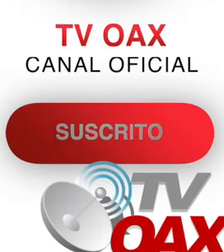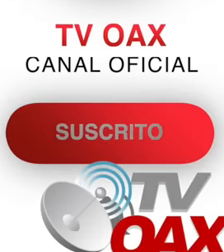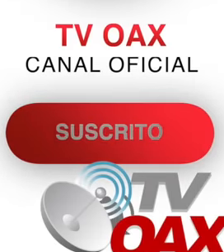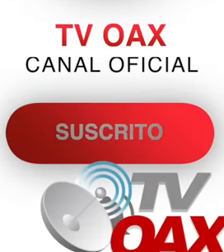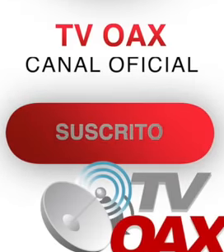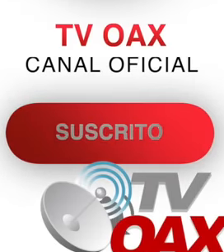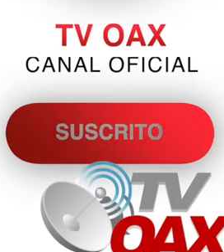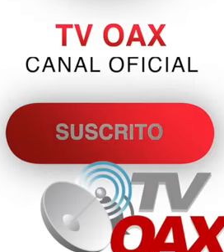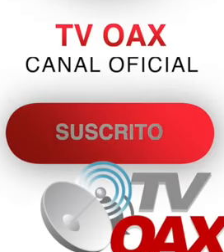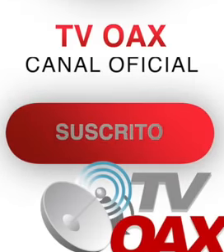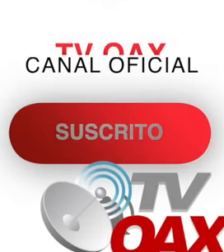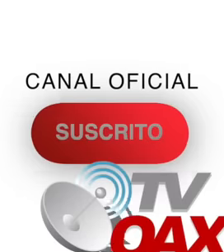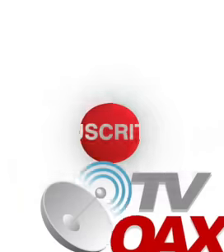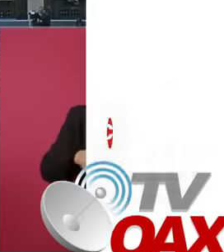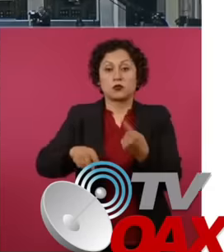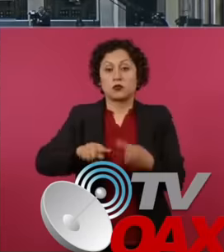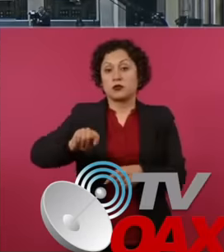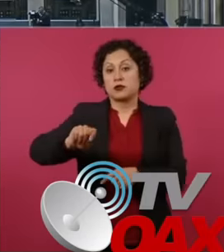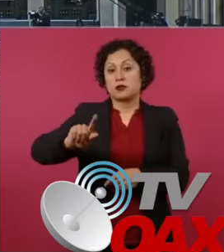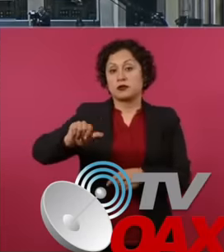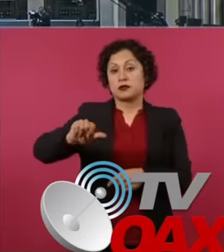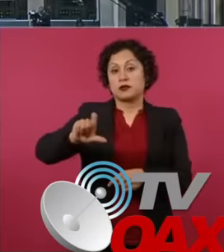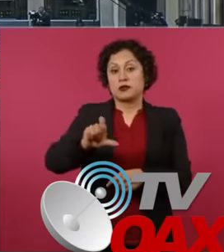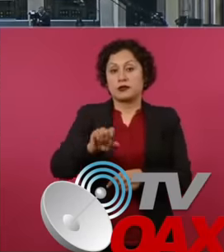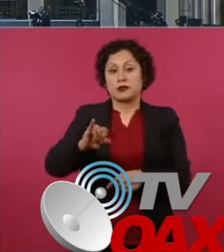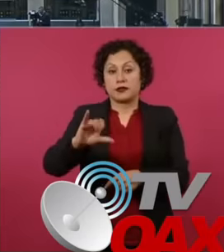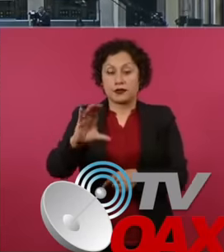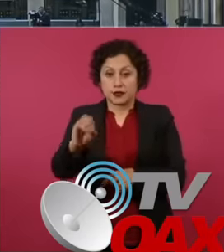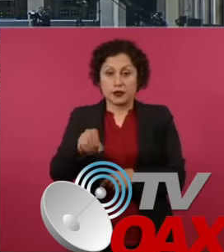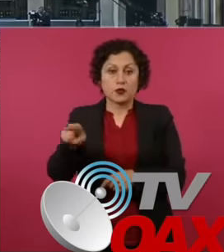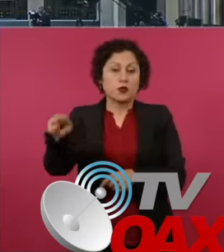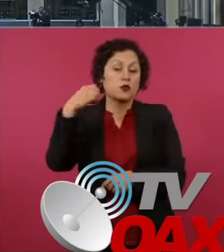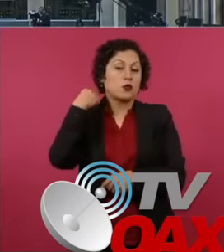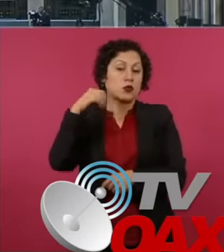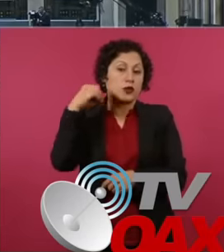de Tlaxiaco, Basit, Oaxaca.